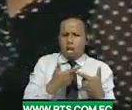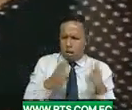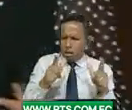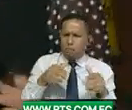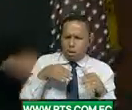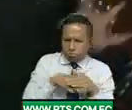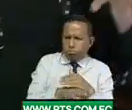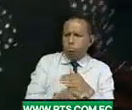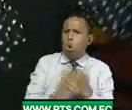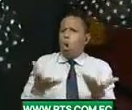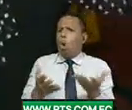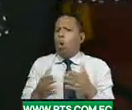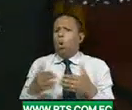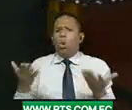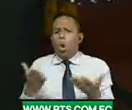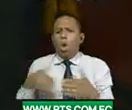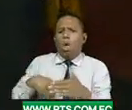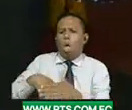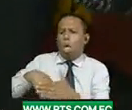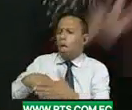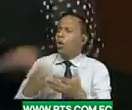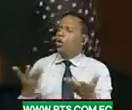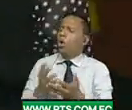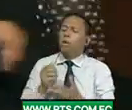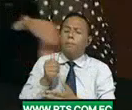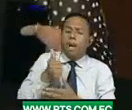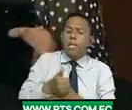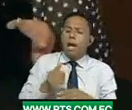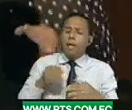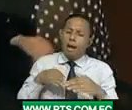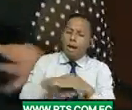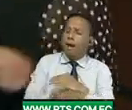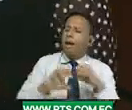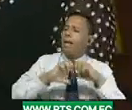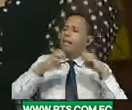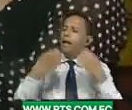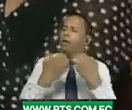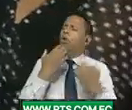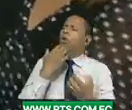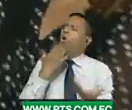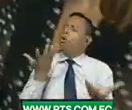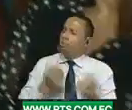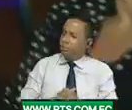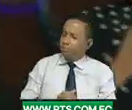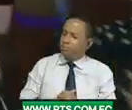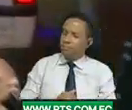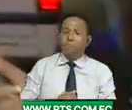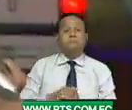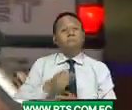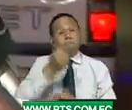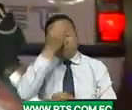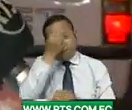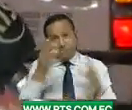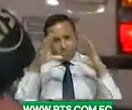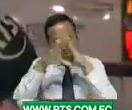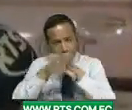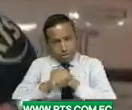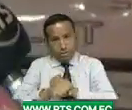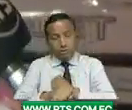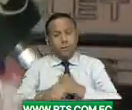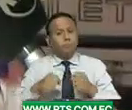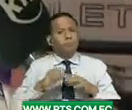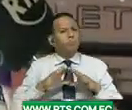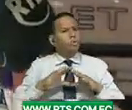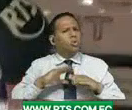nosotros ingresar mañana al estadio para ver esta mega final? Sí, buenas noches. Está cerrado todo lo que